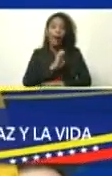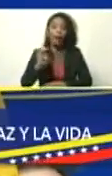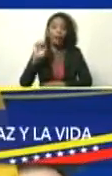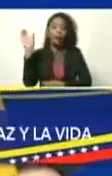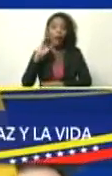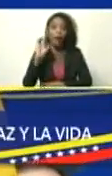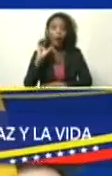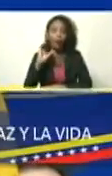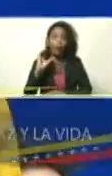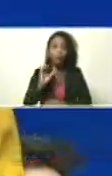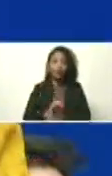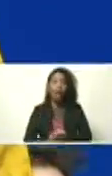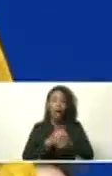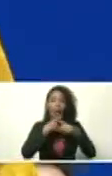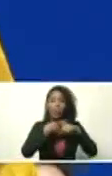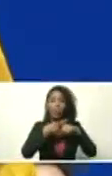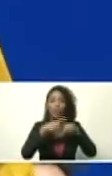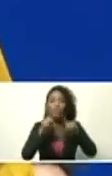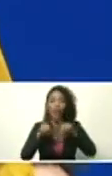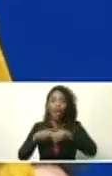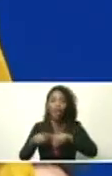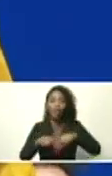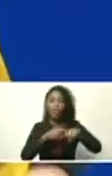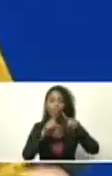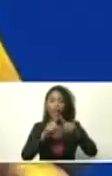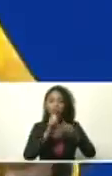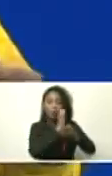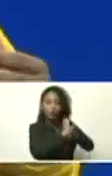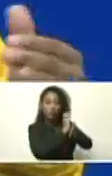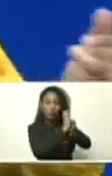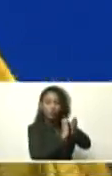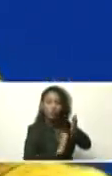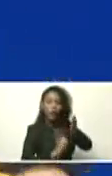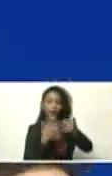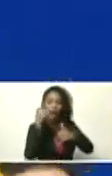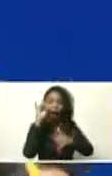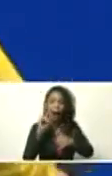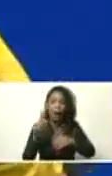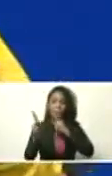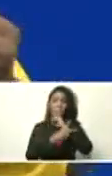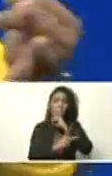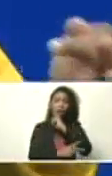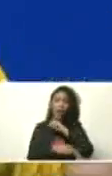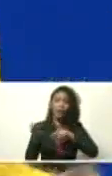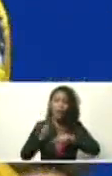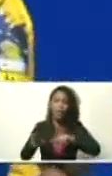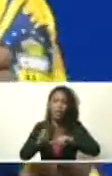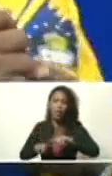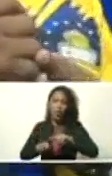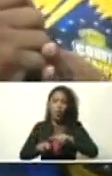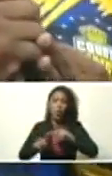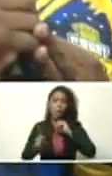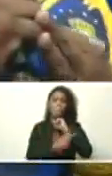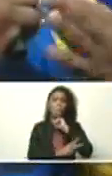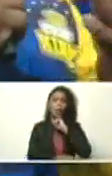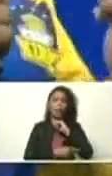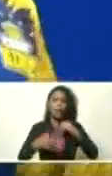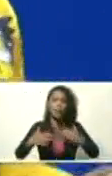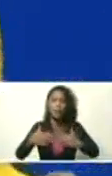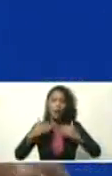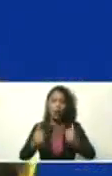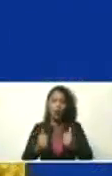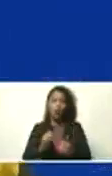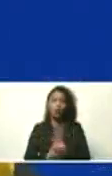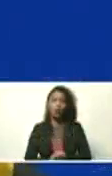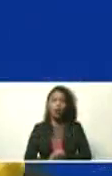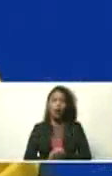25 diferentes estructura que estamos haciendo, parques infantiles, parques biosaludables, tenemos la fábrica